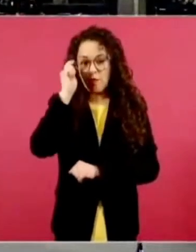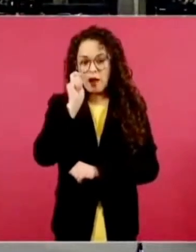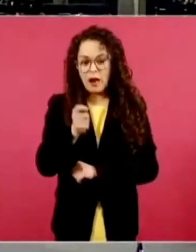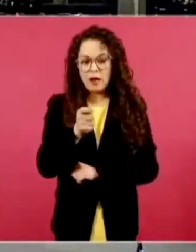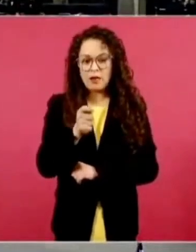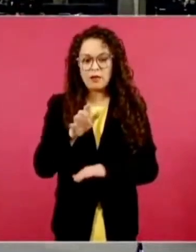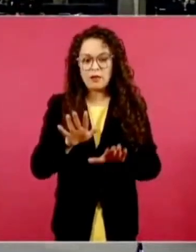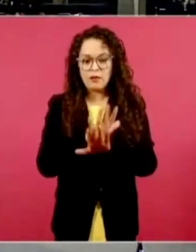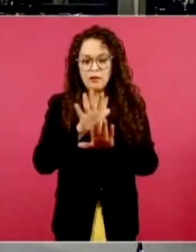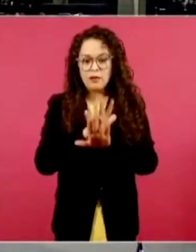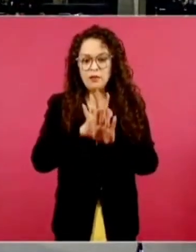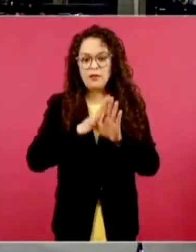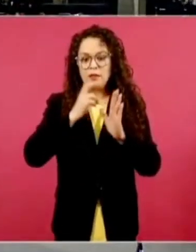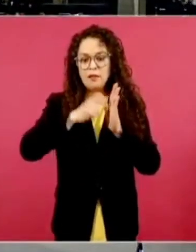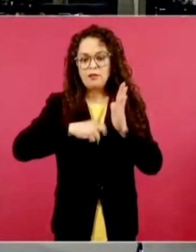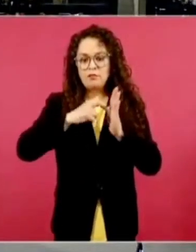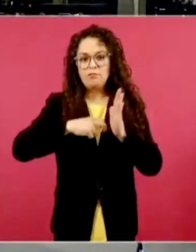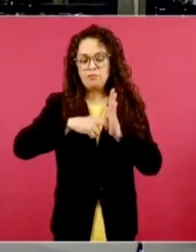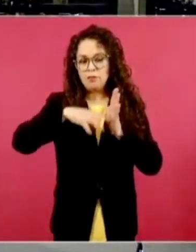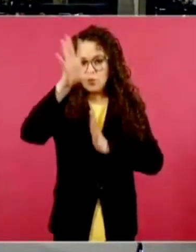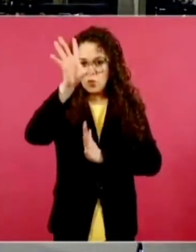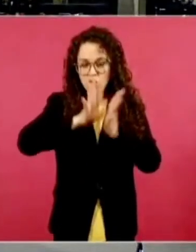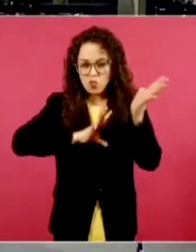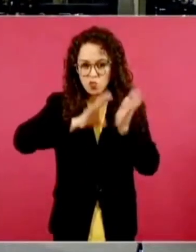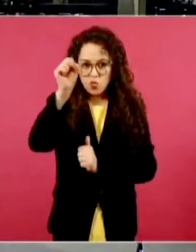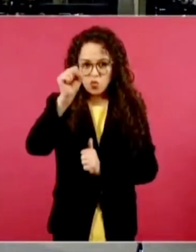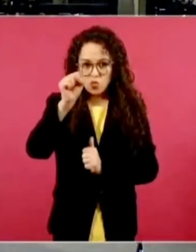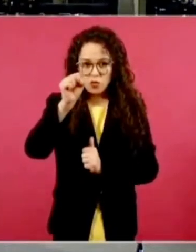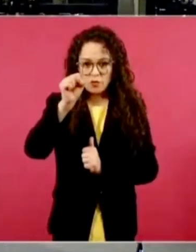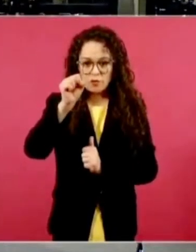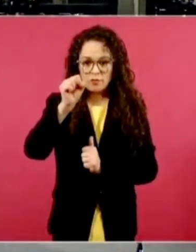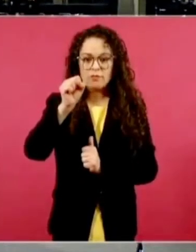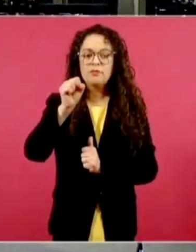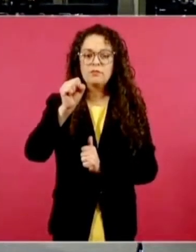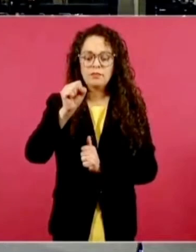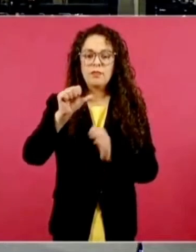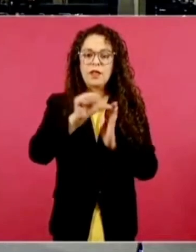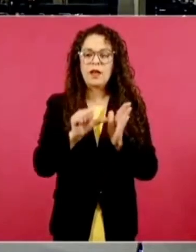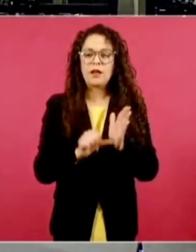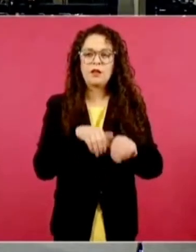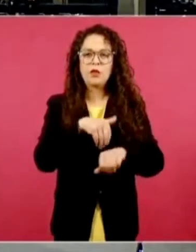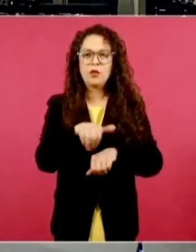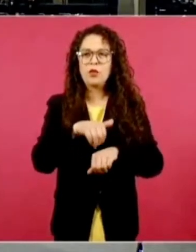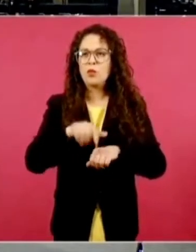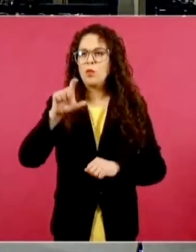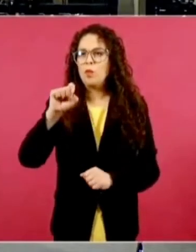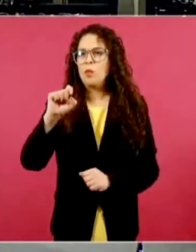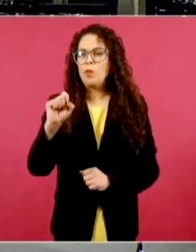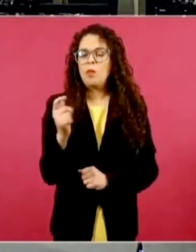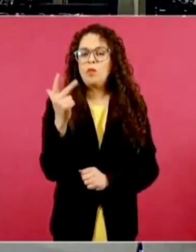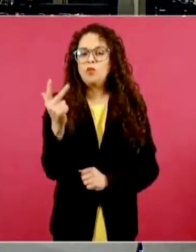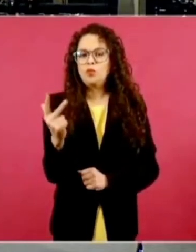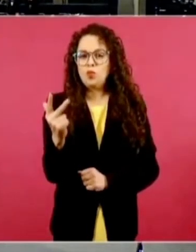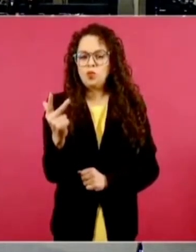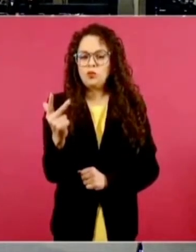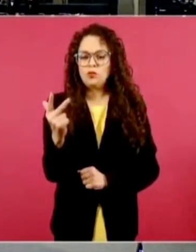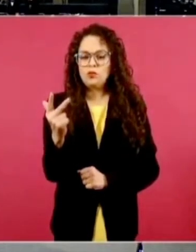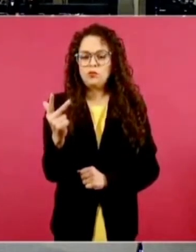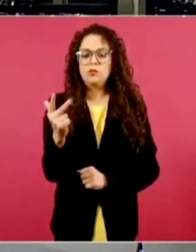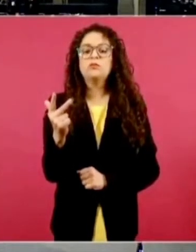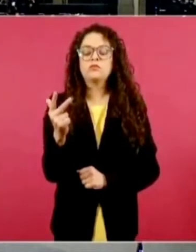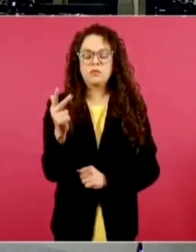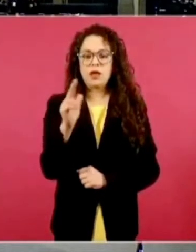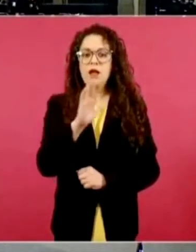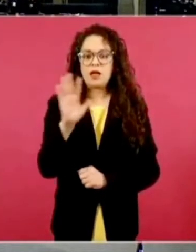al inicio logramos reformar la Constitución, el artículo 28, y se